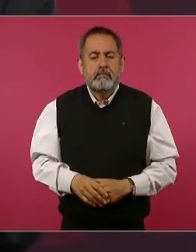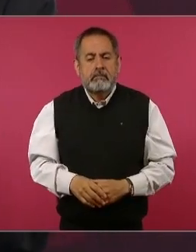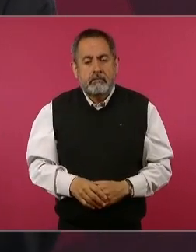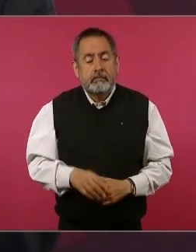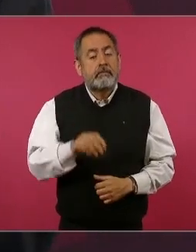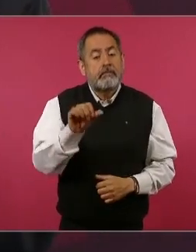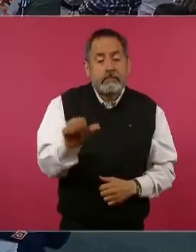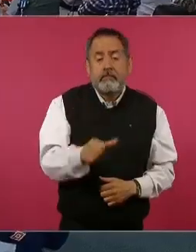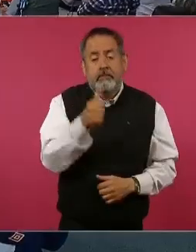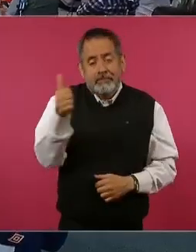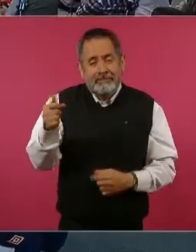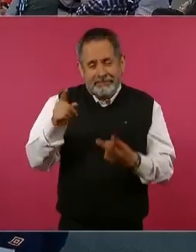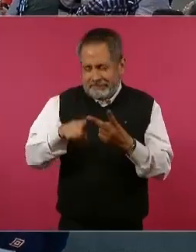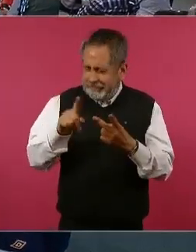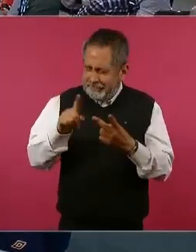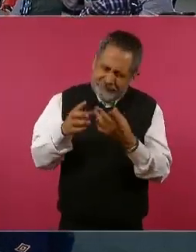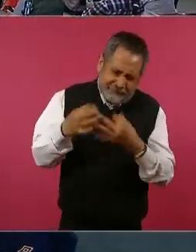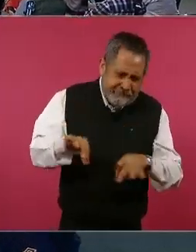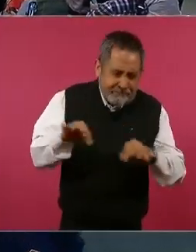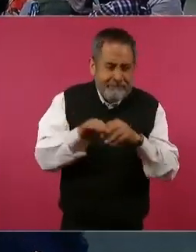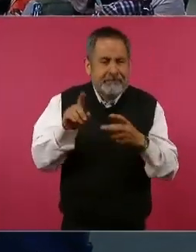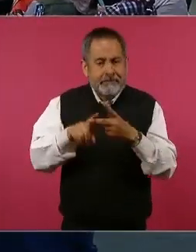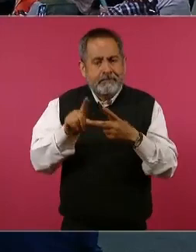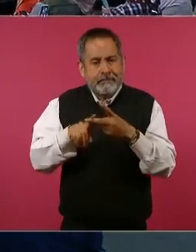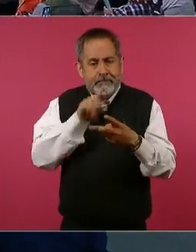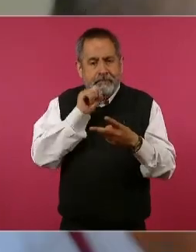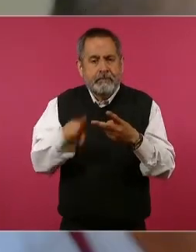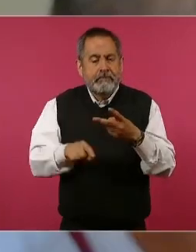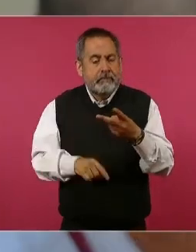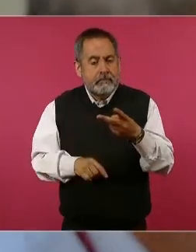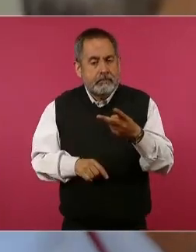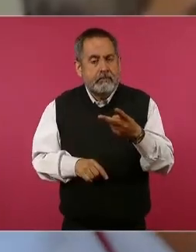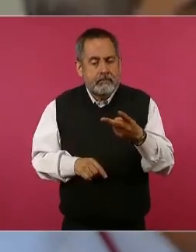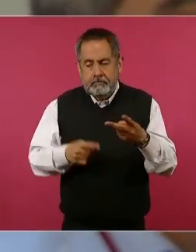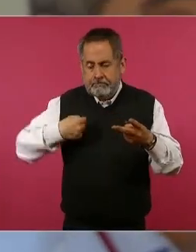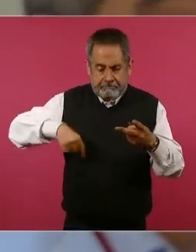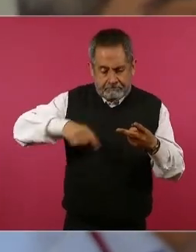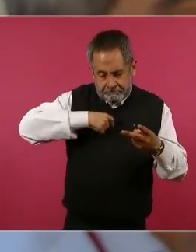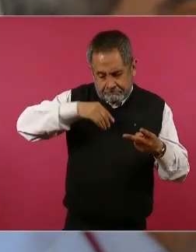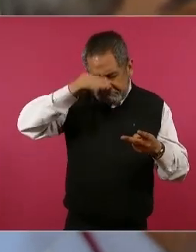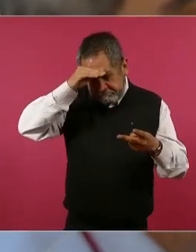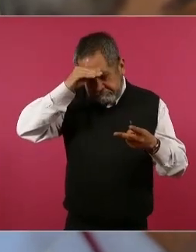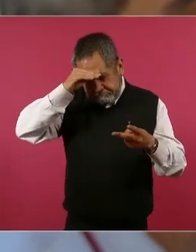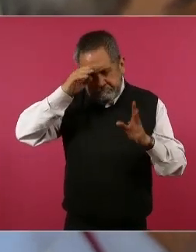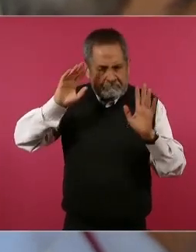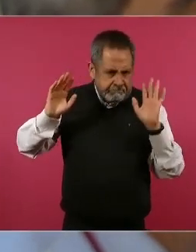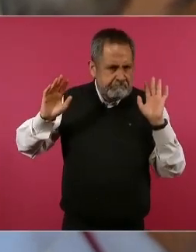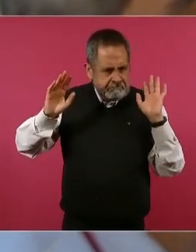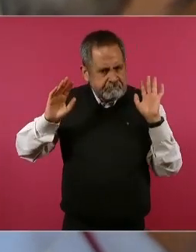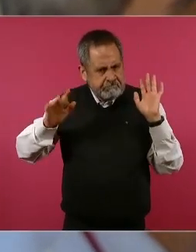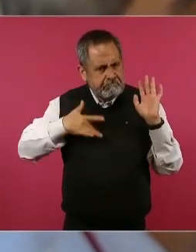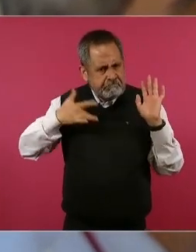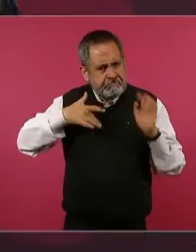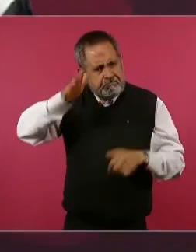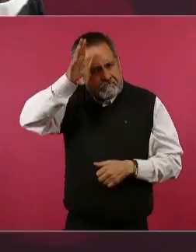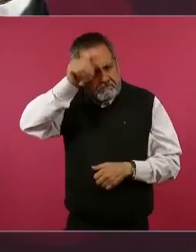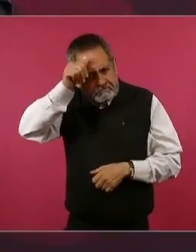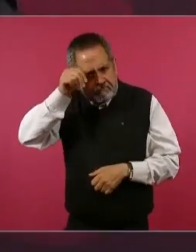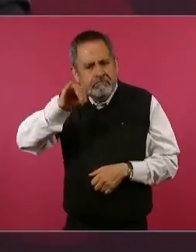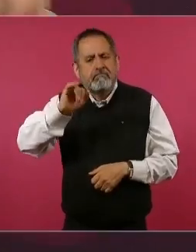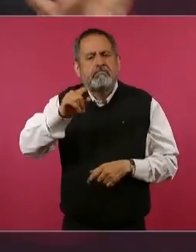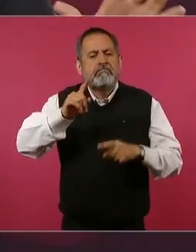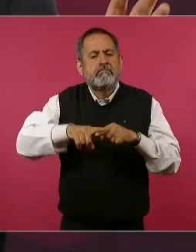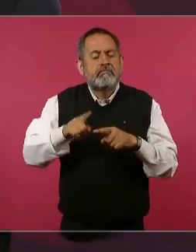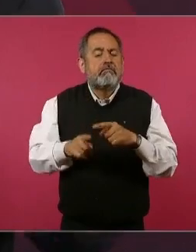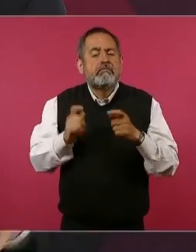Otro asunto que es importantísimo también y que nosotros estaríamos de acuerdo en